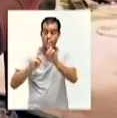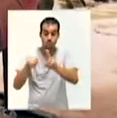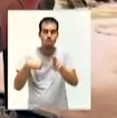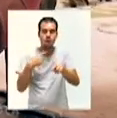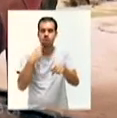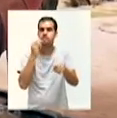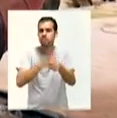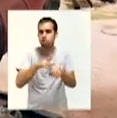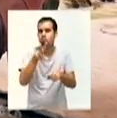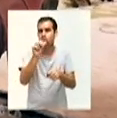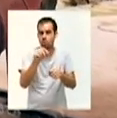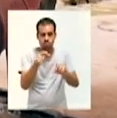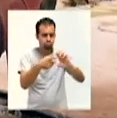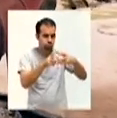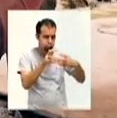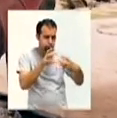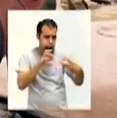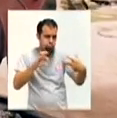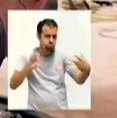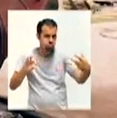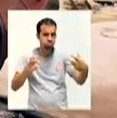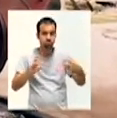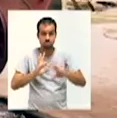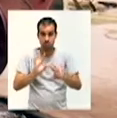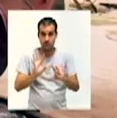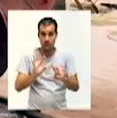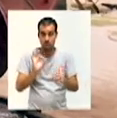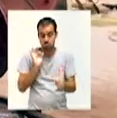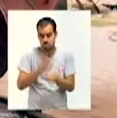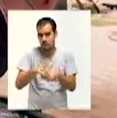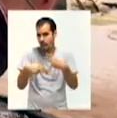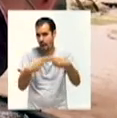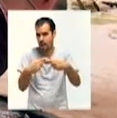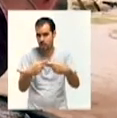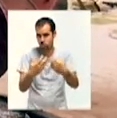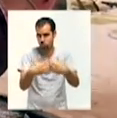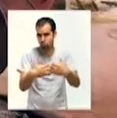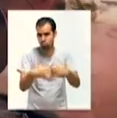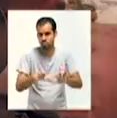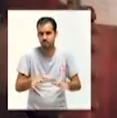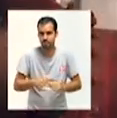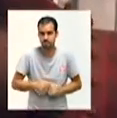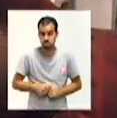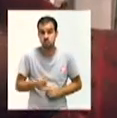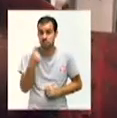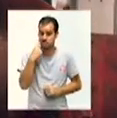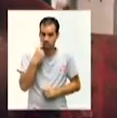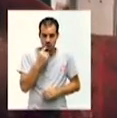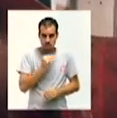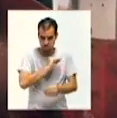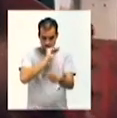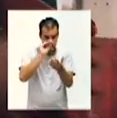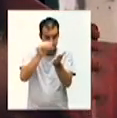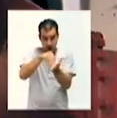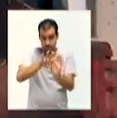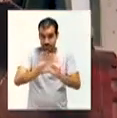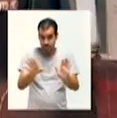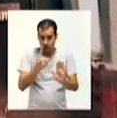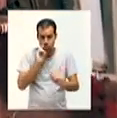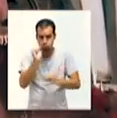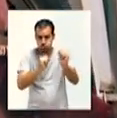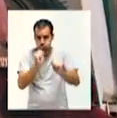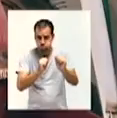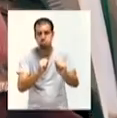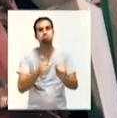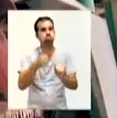cabo el nuevo diseño de la pieza, y entonces ahora mismo se ya estaba poniendo en práctica, donde ya se probó y ha dado buenos resultados el trabajo